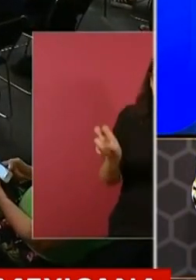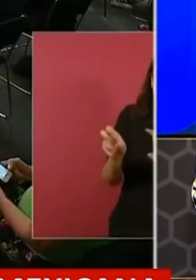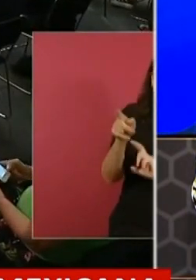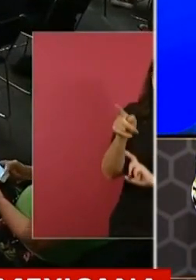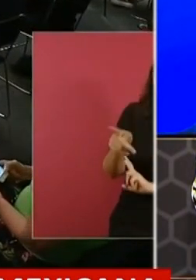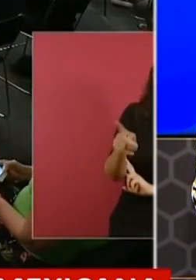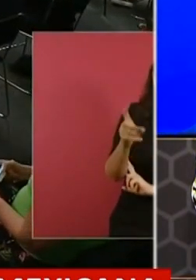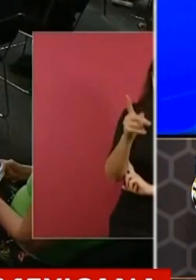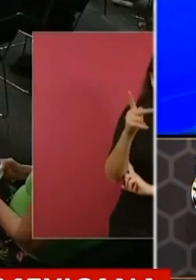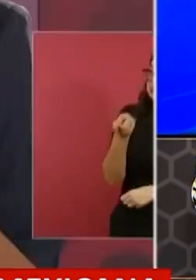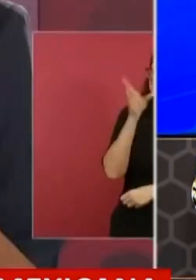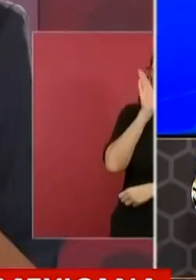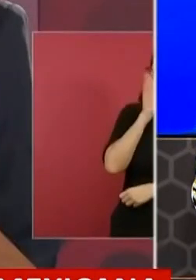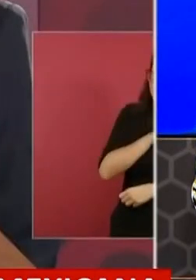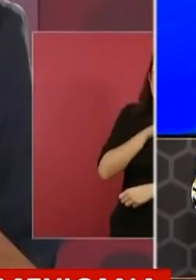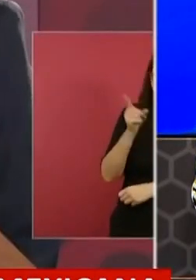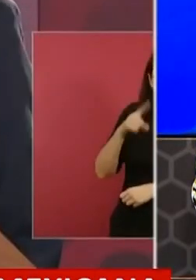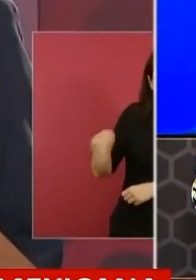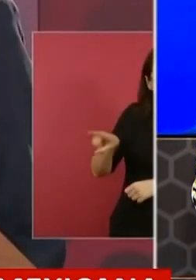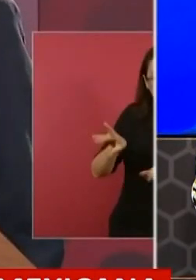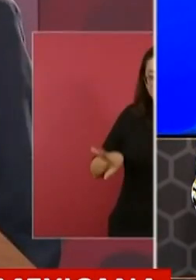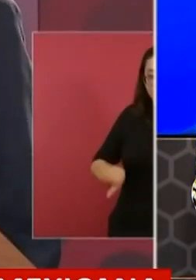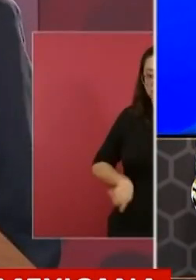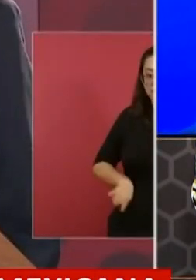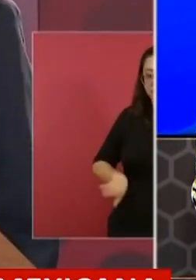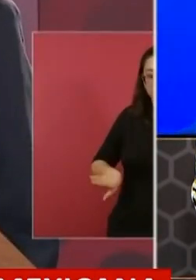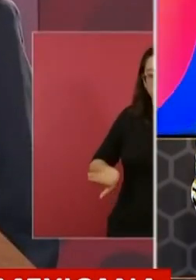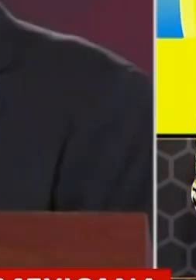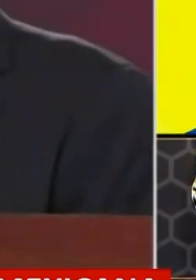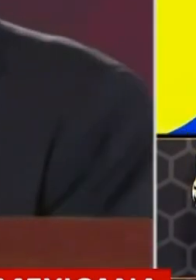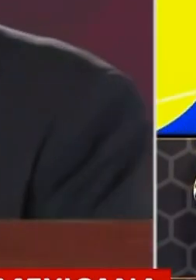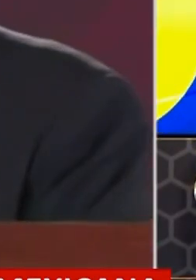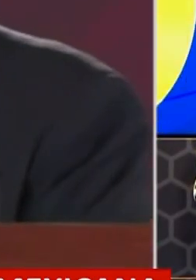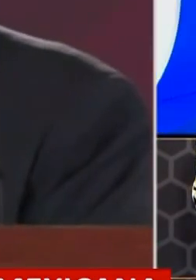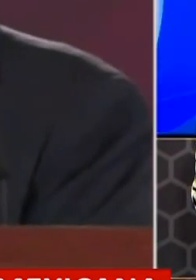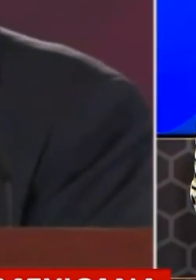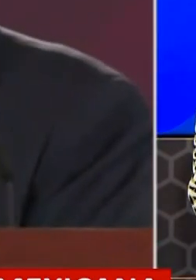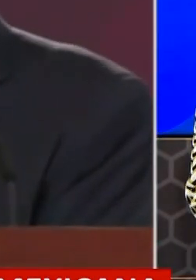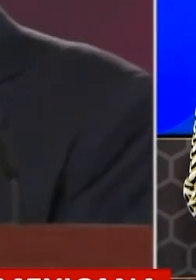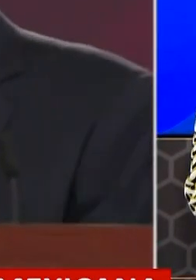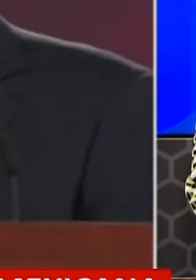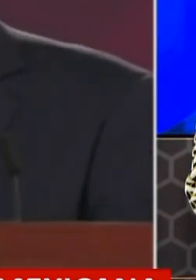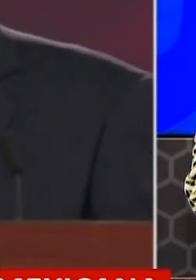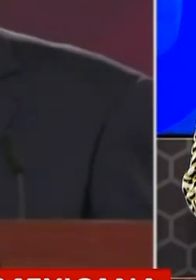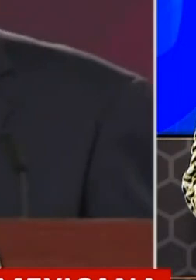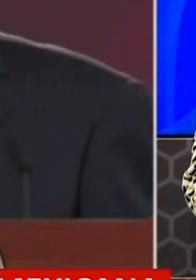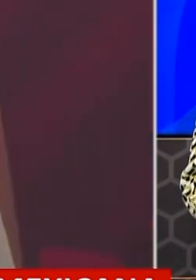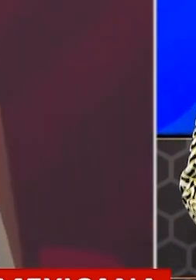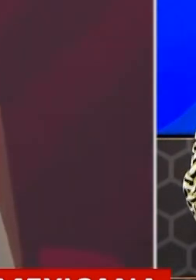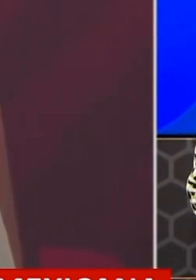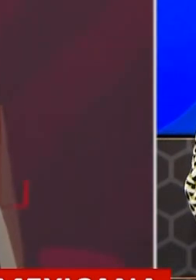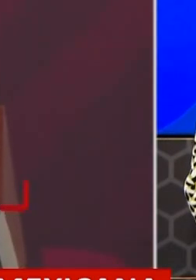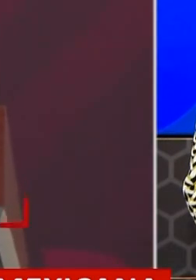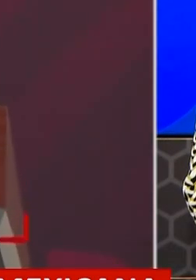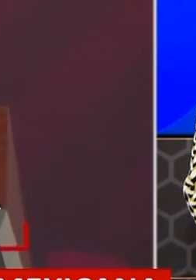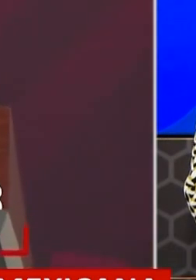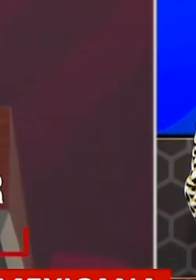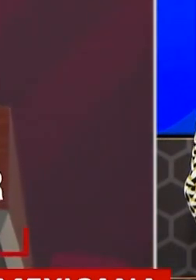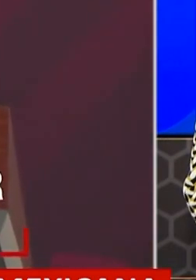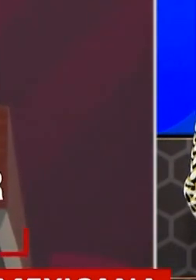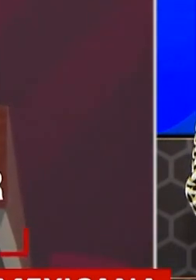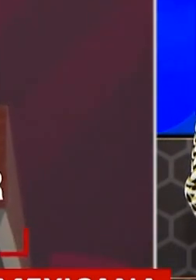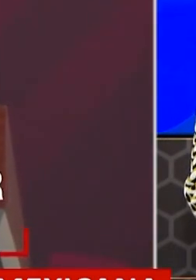año 2023 solicitudes de información al Instituto Nacional de Migración,